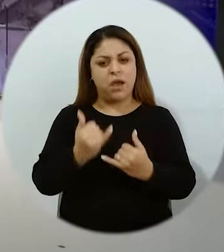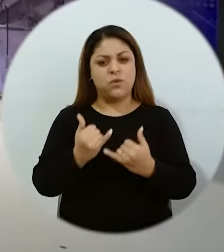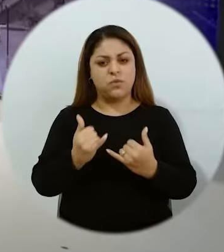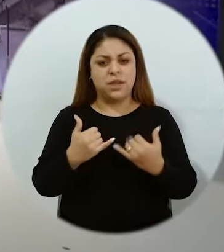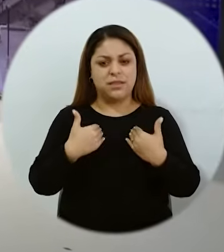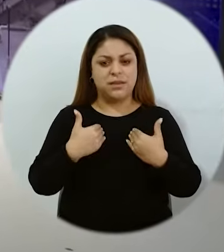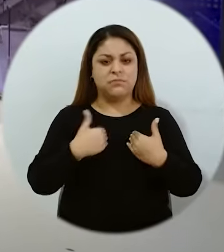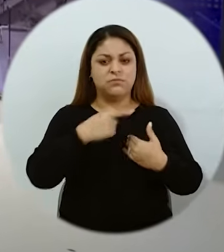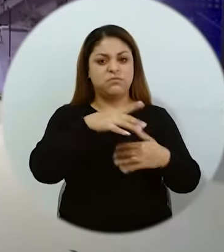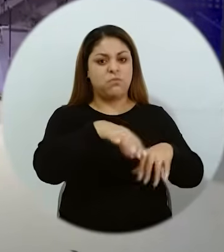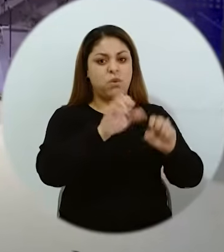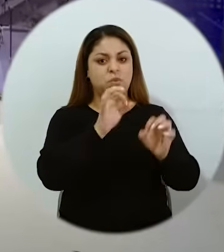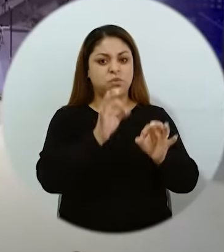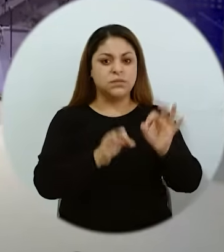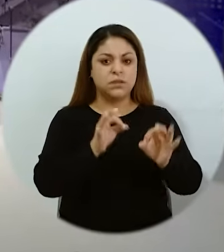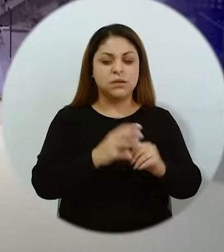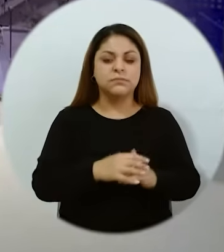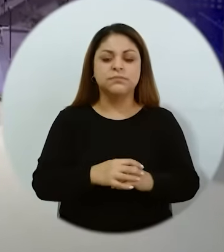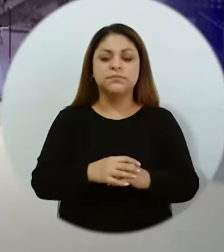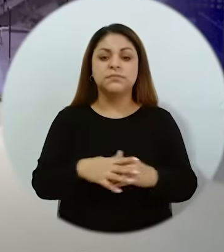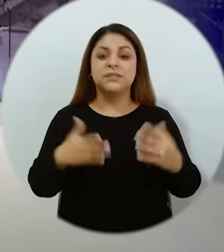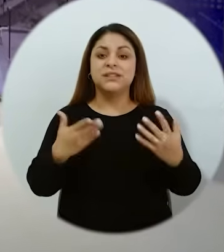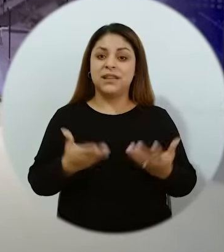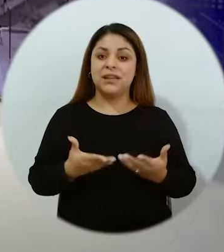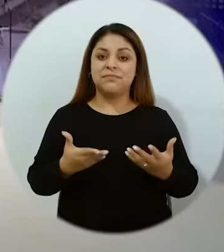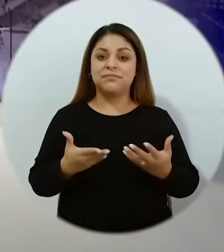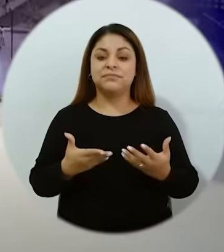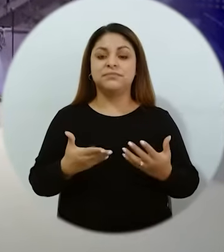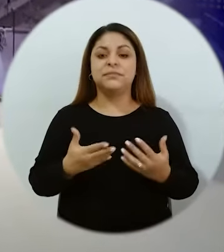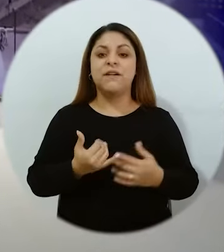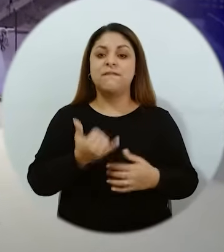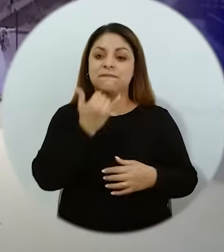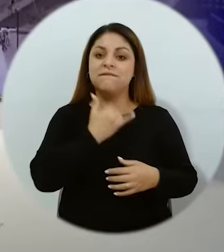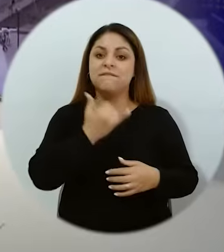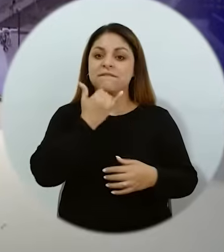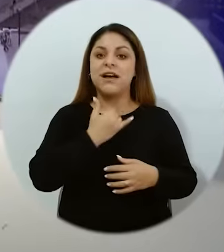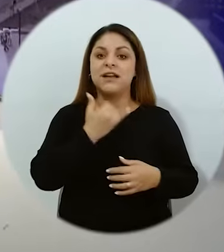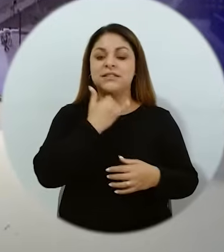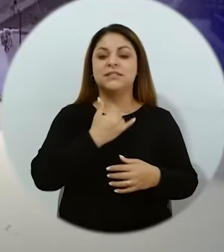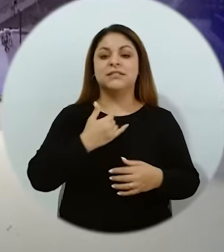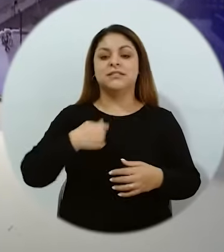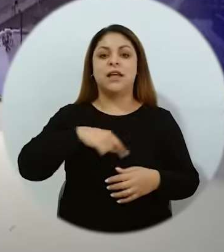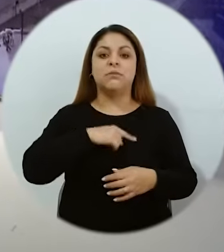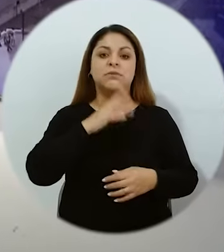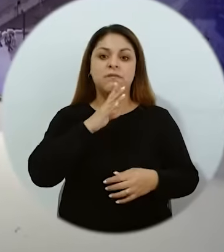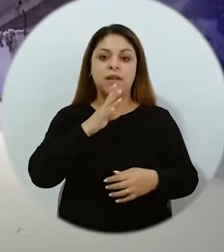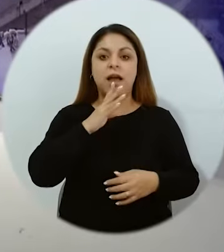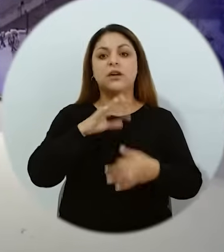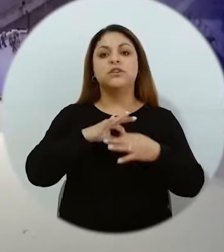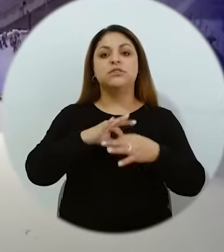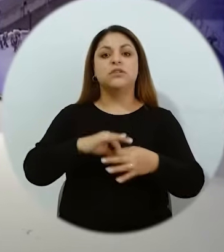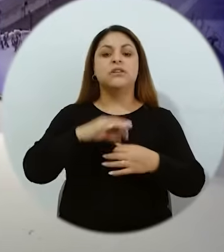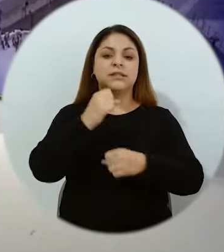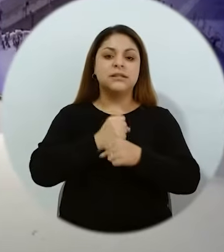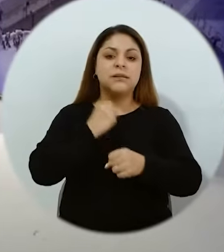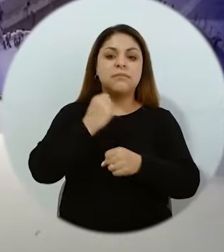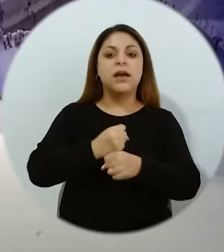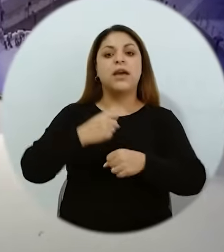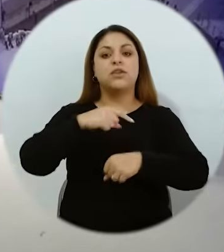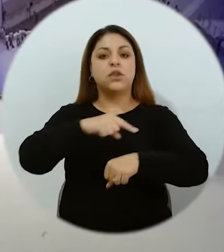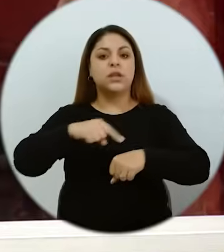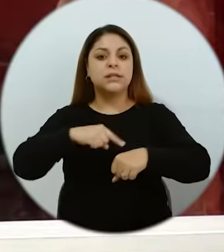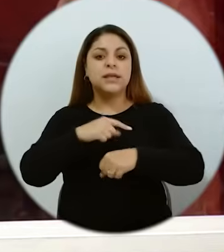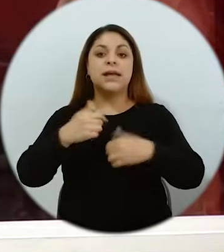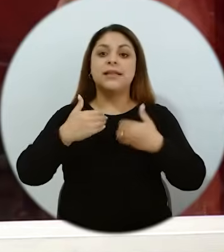que llamamos para el Poder Judicial, en donde las fallas que estábamos hablando de desempeño, de